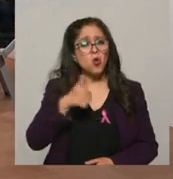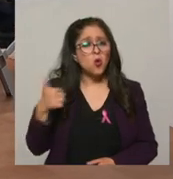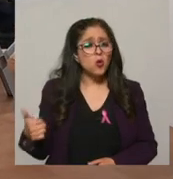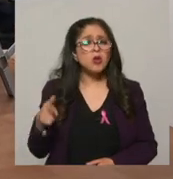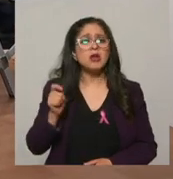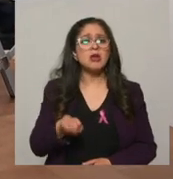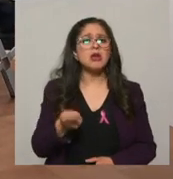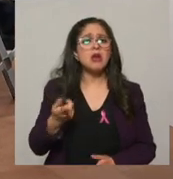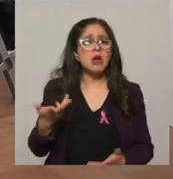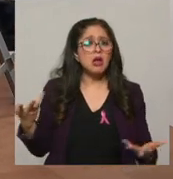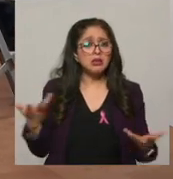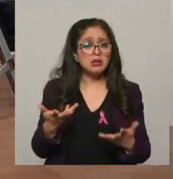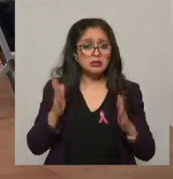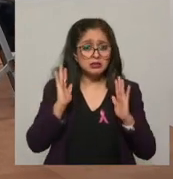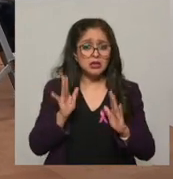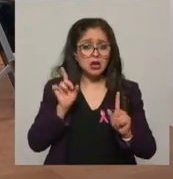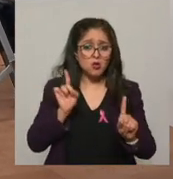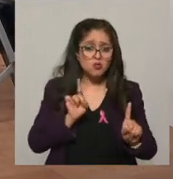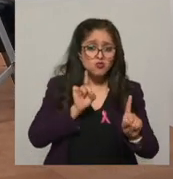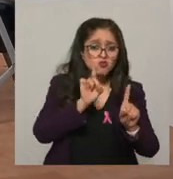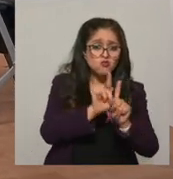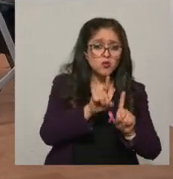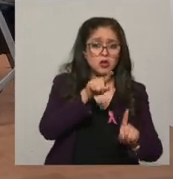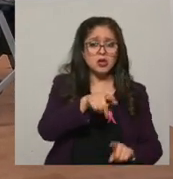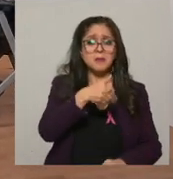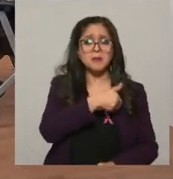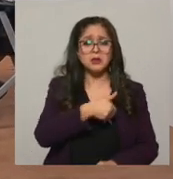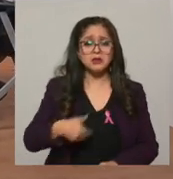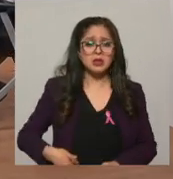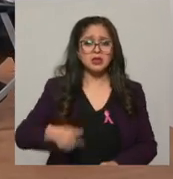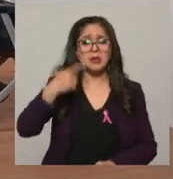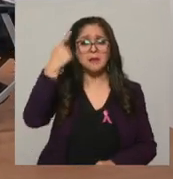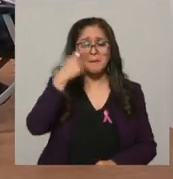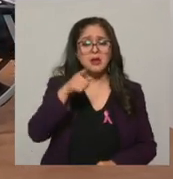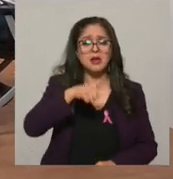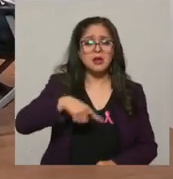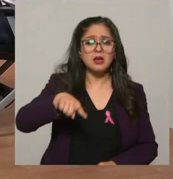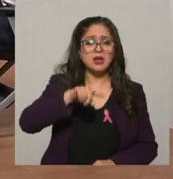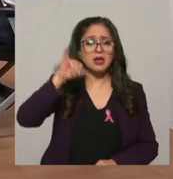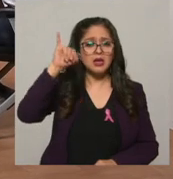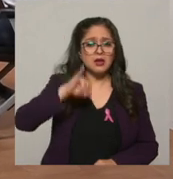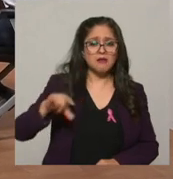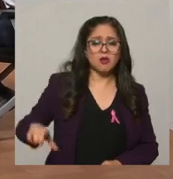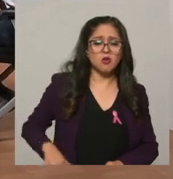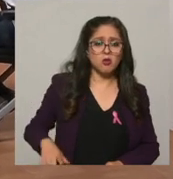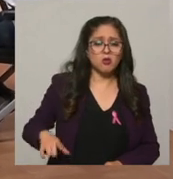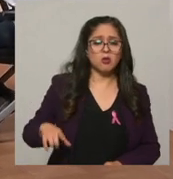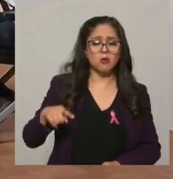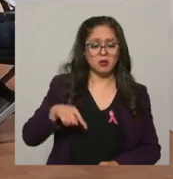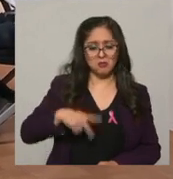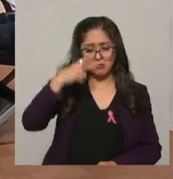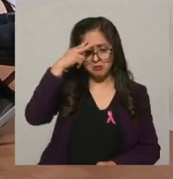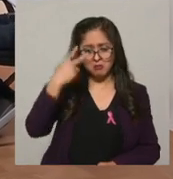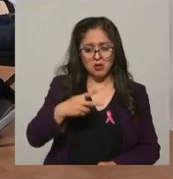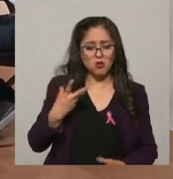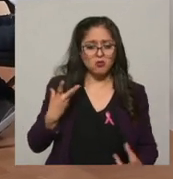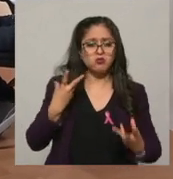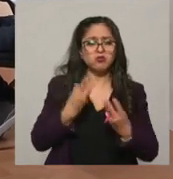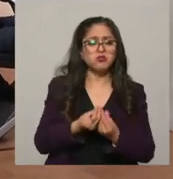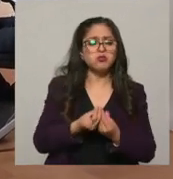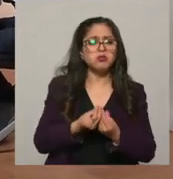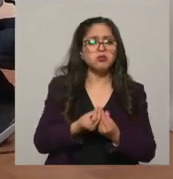que hizo fue, aparte de aparecer y de llegar con el jefe del Ejecutivo para abordar esta